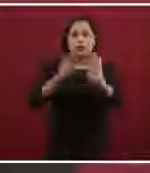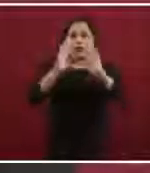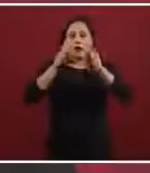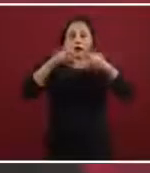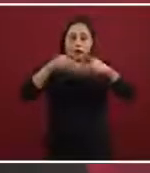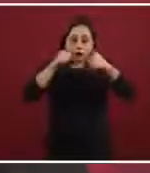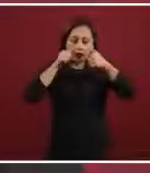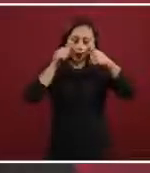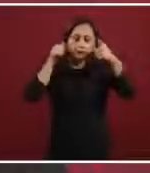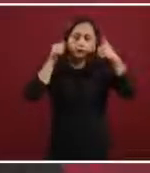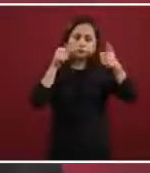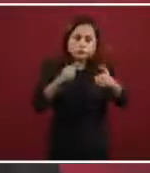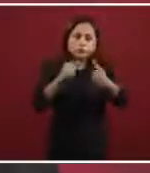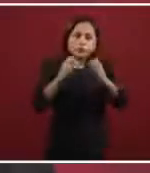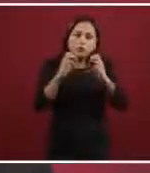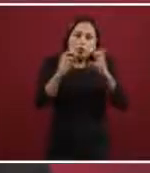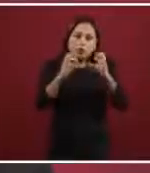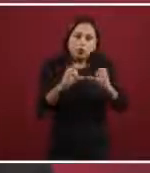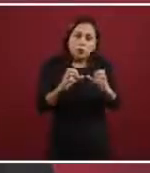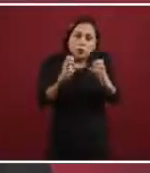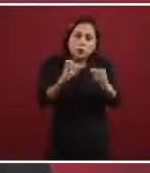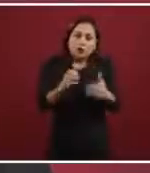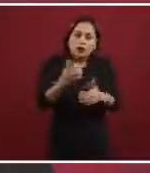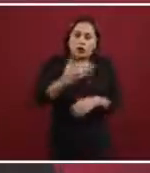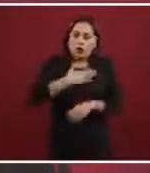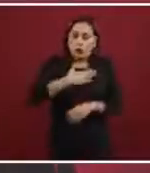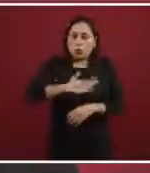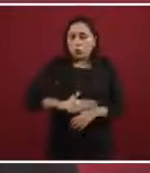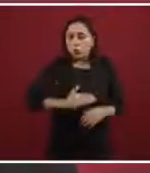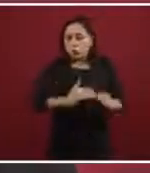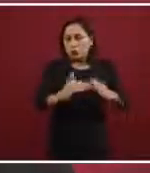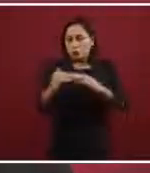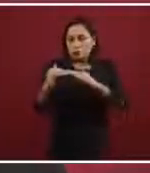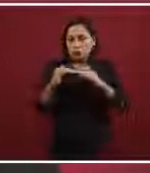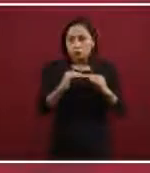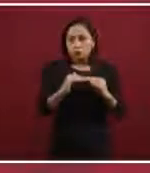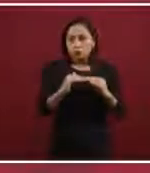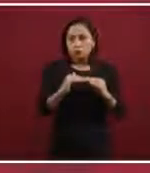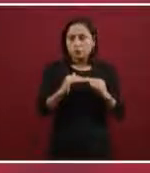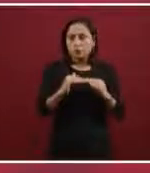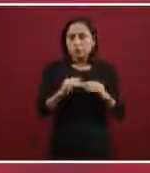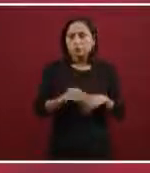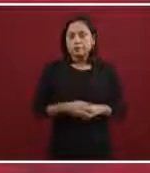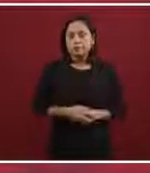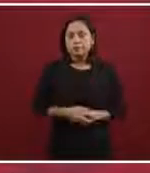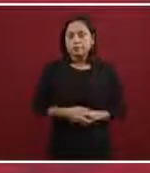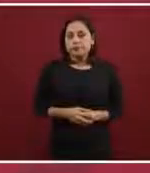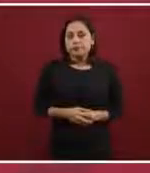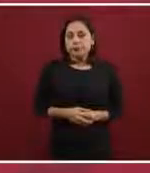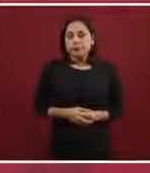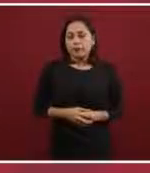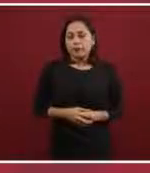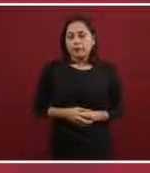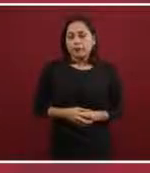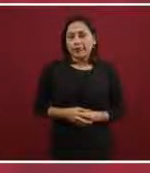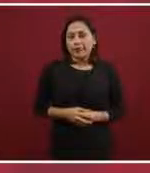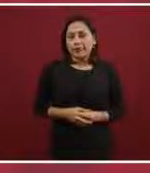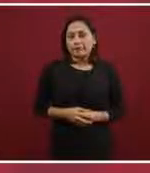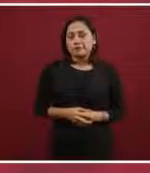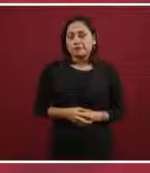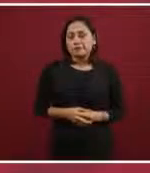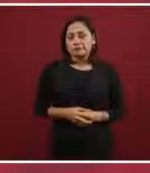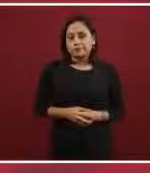inclusive el qué se considere que el empresario